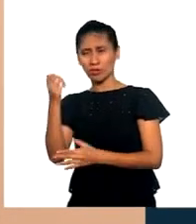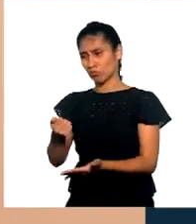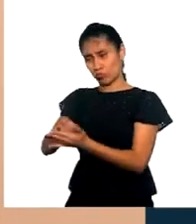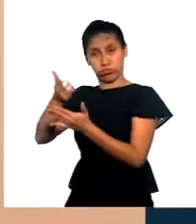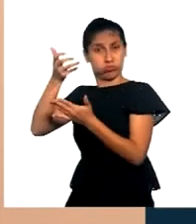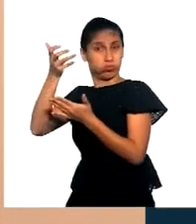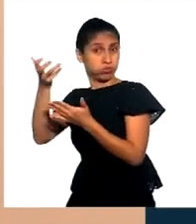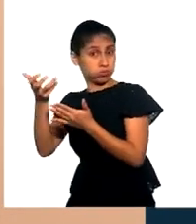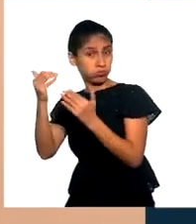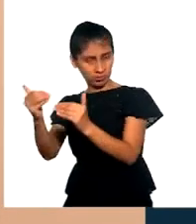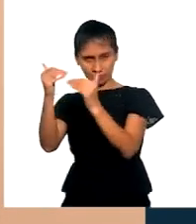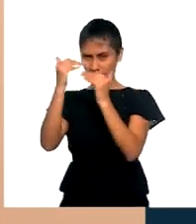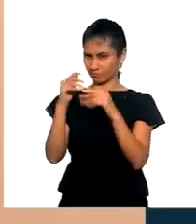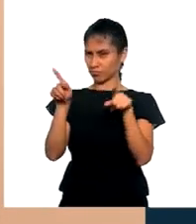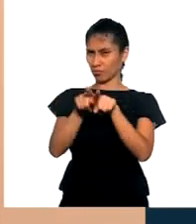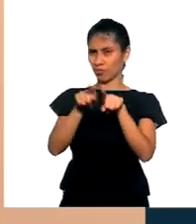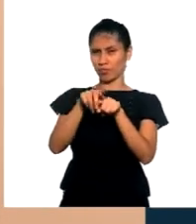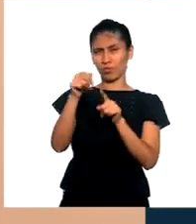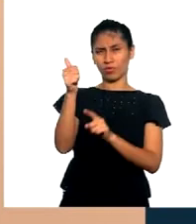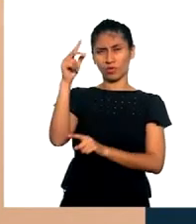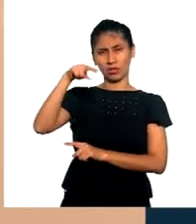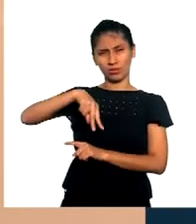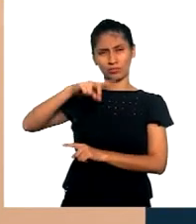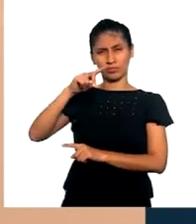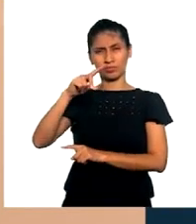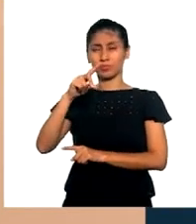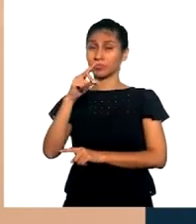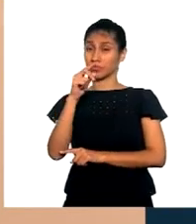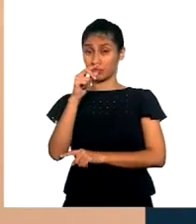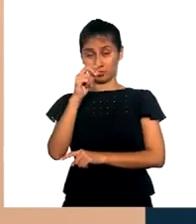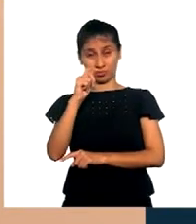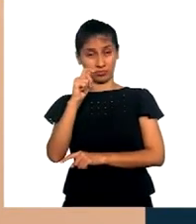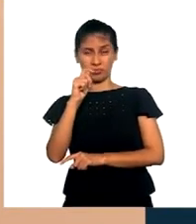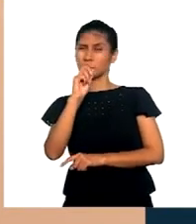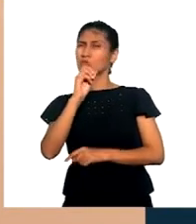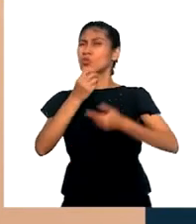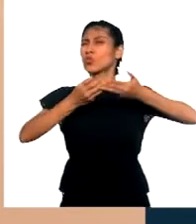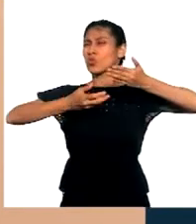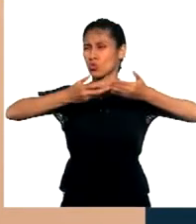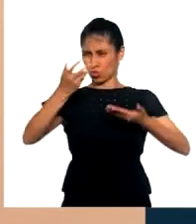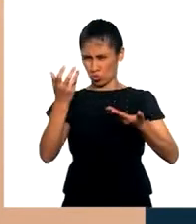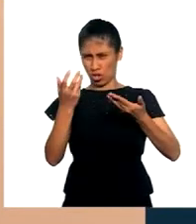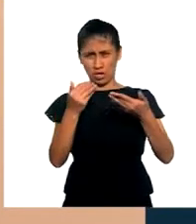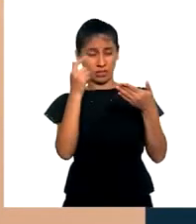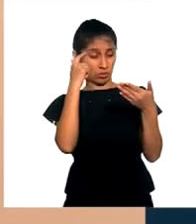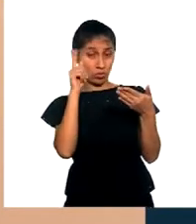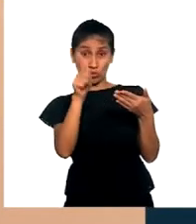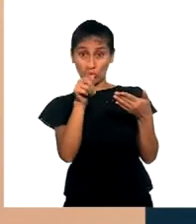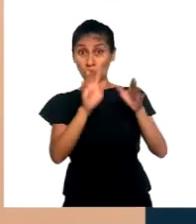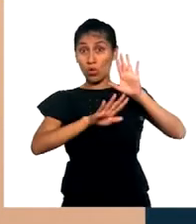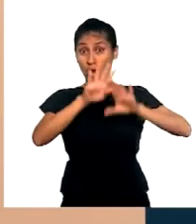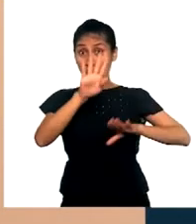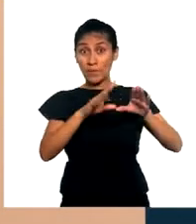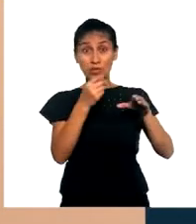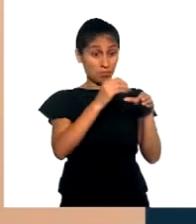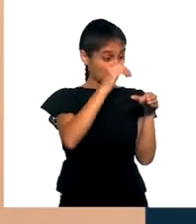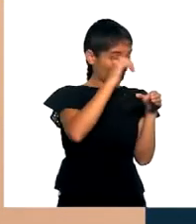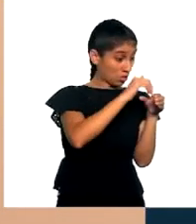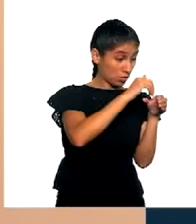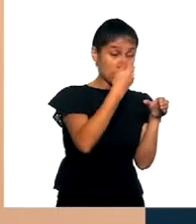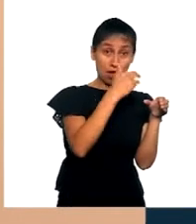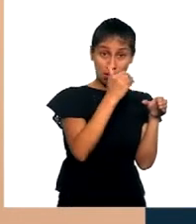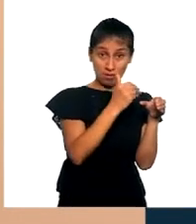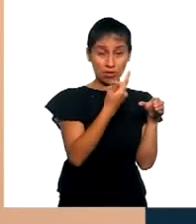antídoto porque al ser dinero adicional que utilizamos en nuestros gastos está listo para utilizarse en situaciones no están